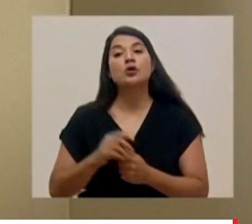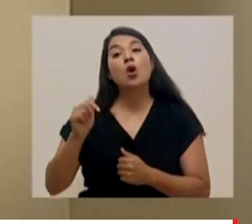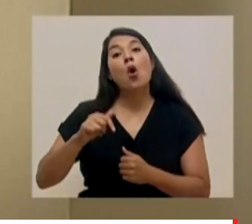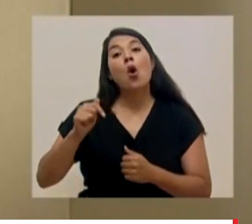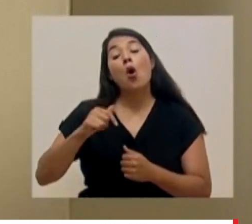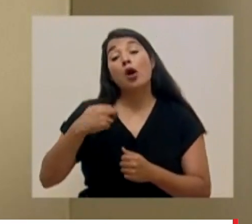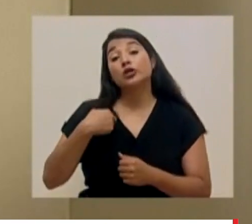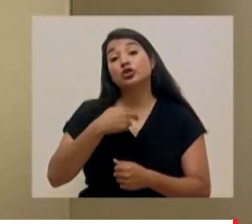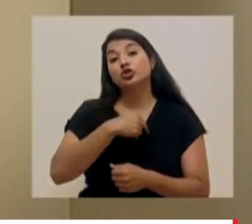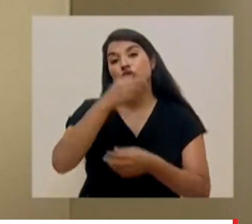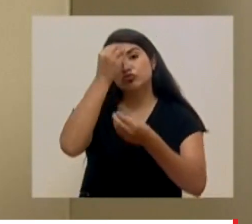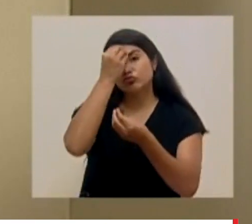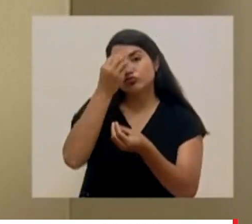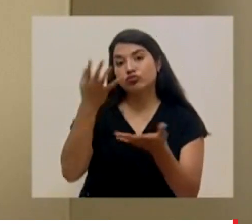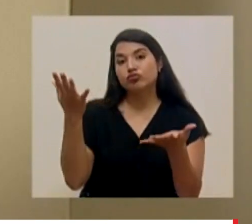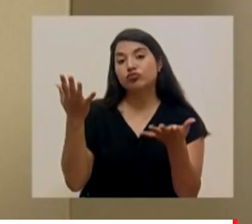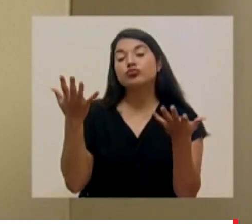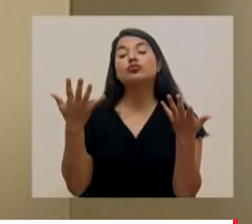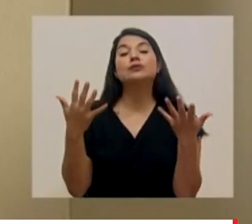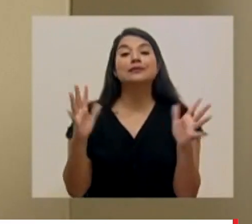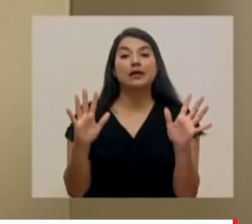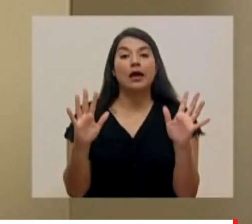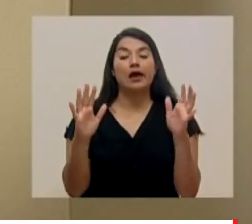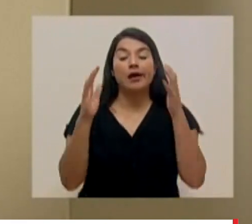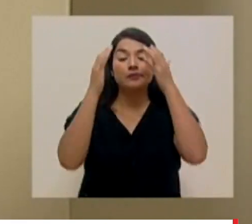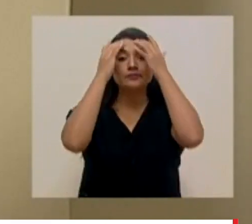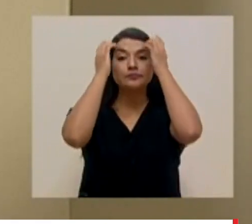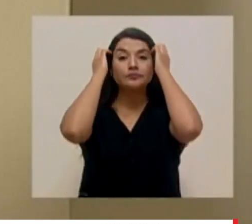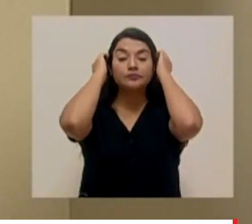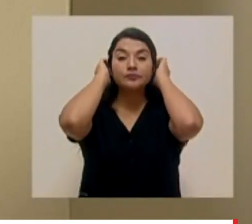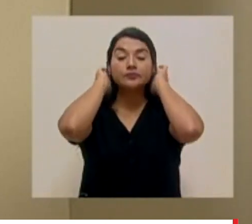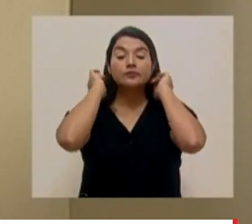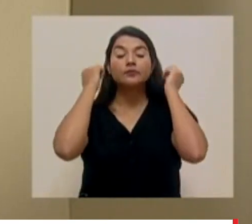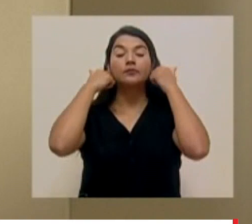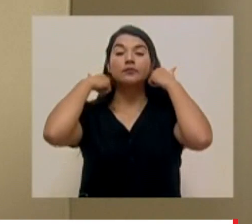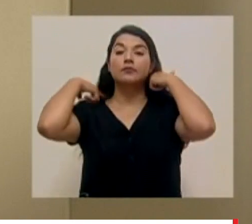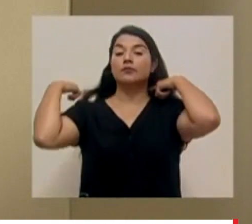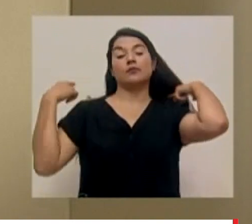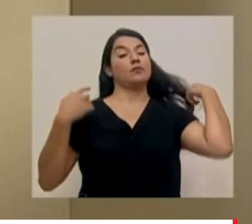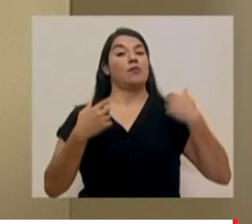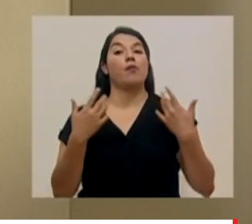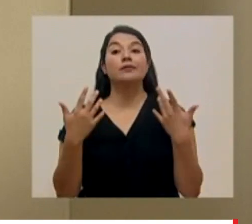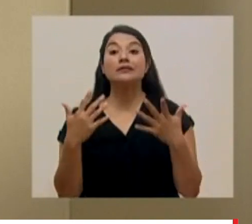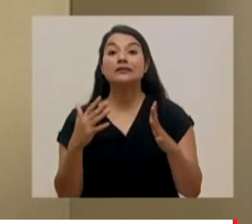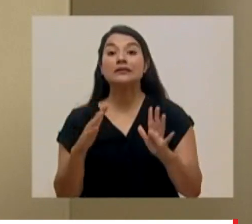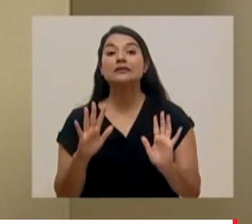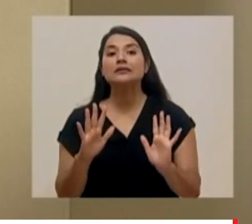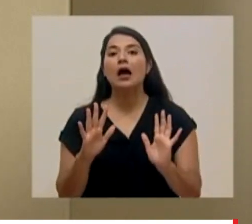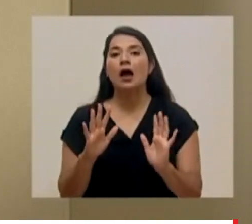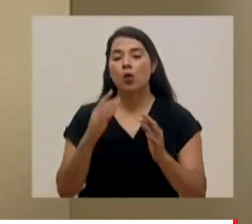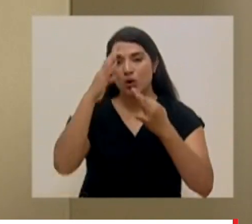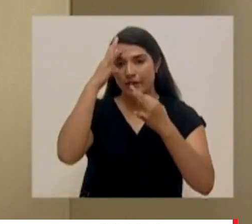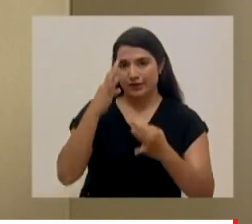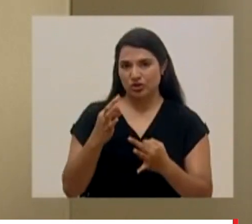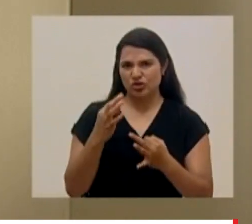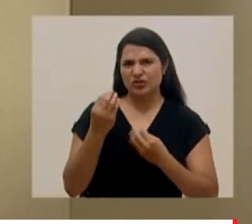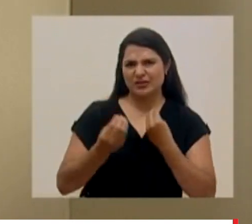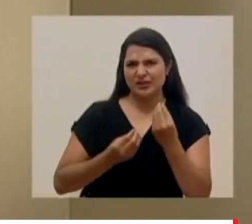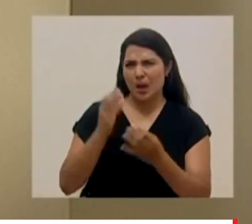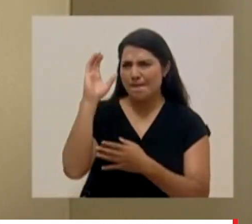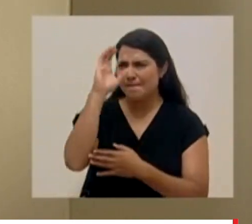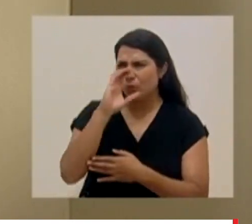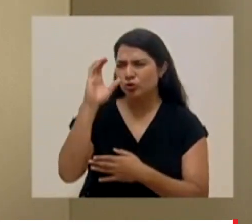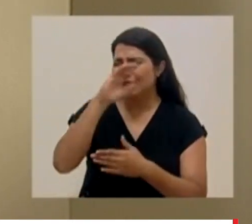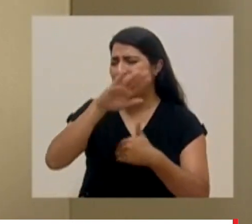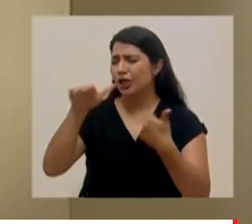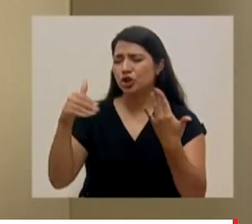hoy es, digamos, ya una dirección en la que vamos, que es buscar todas las camas disponibles en el